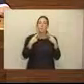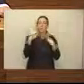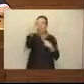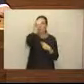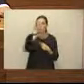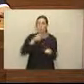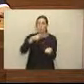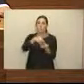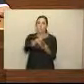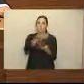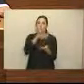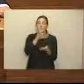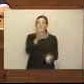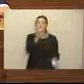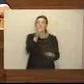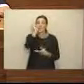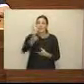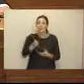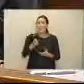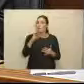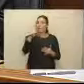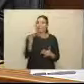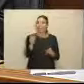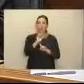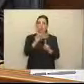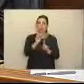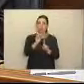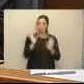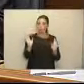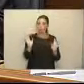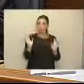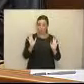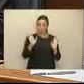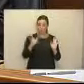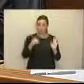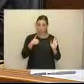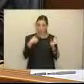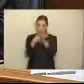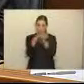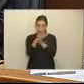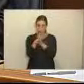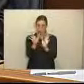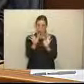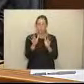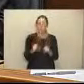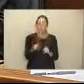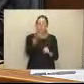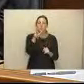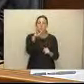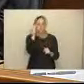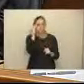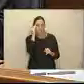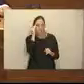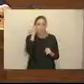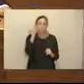una sentencia que no es firme, por una sentencia. No, pero déjeme que le voy a explicar la razón de esto, porque usted se cree que esto se trata